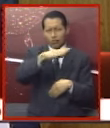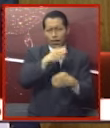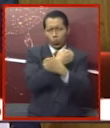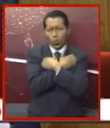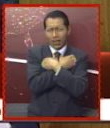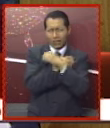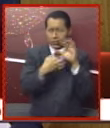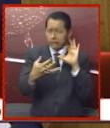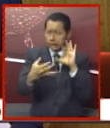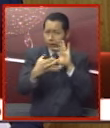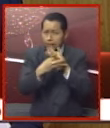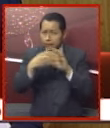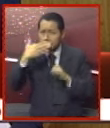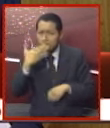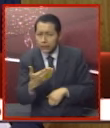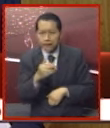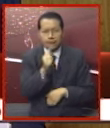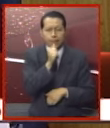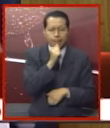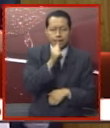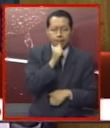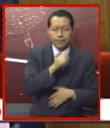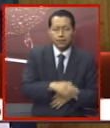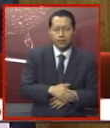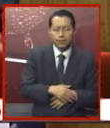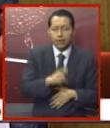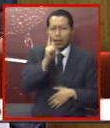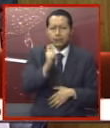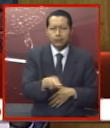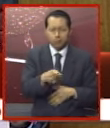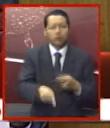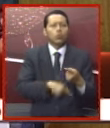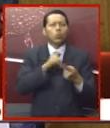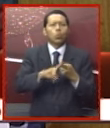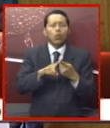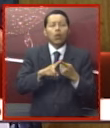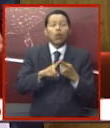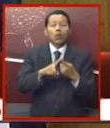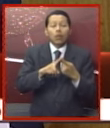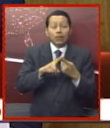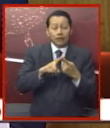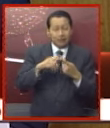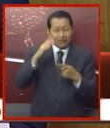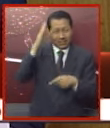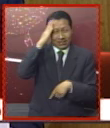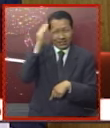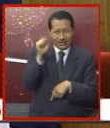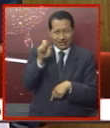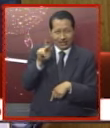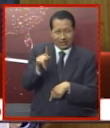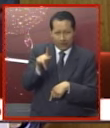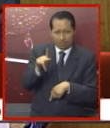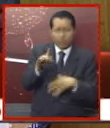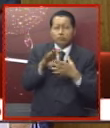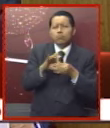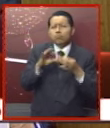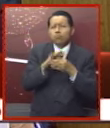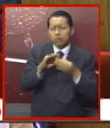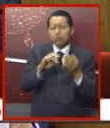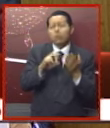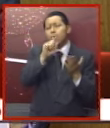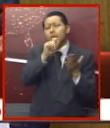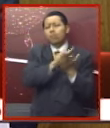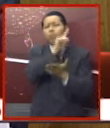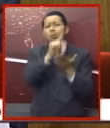estamos viviendo en México. Por un lado, el secretario de Educación habla de que se aplique la reforma